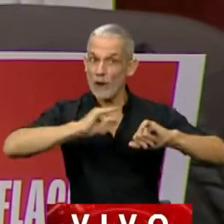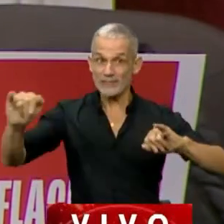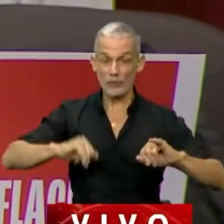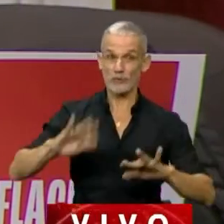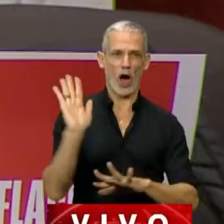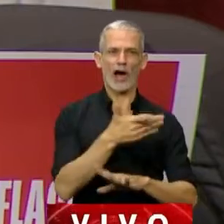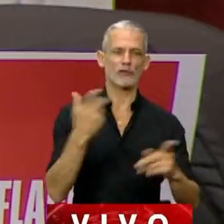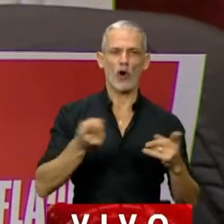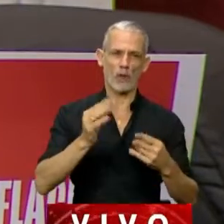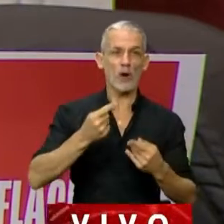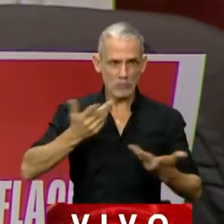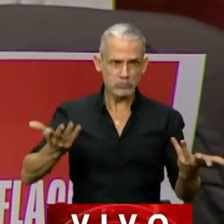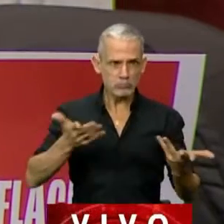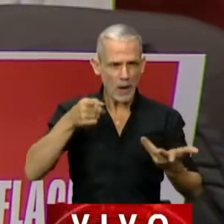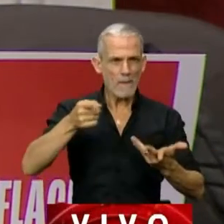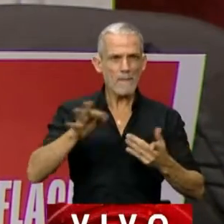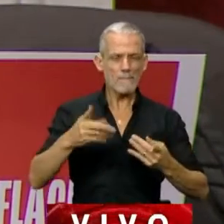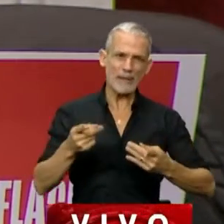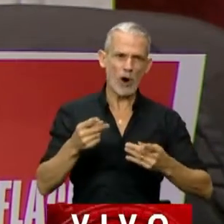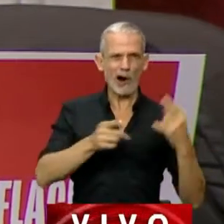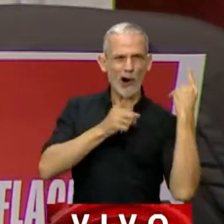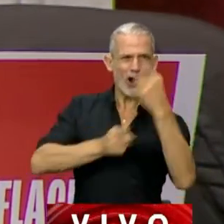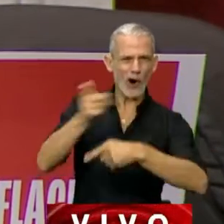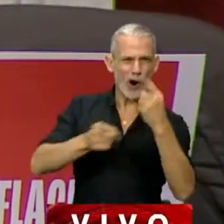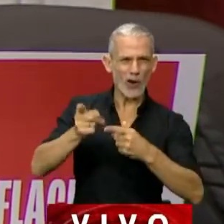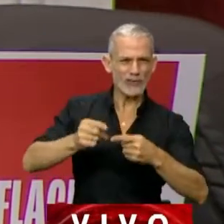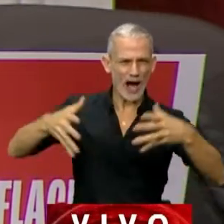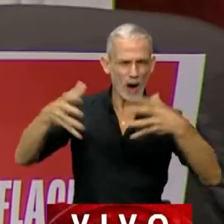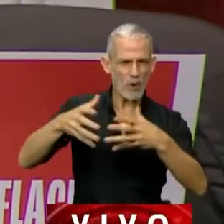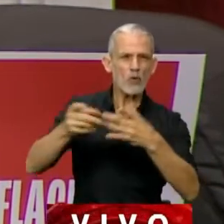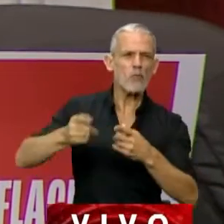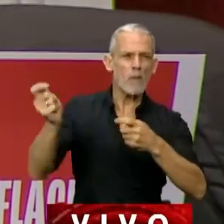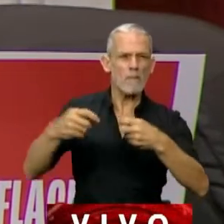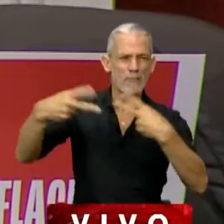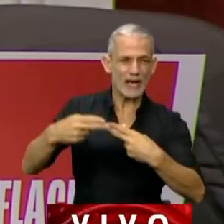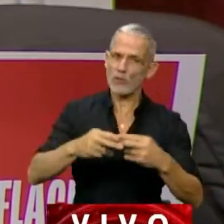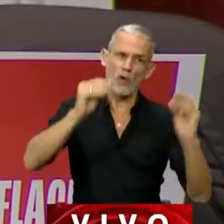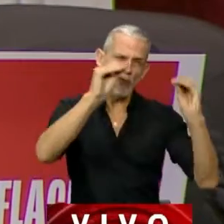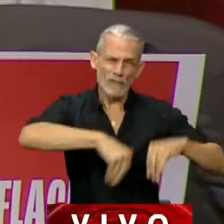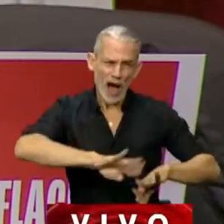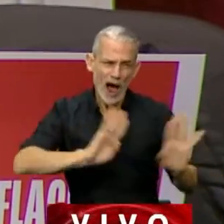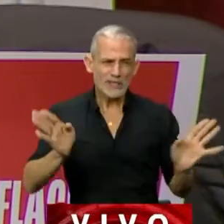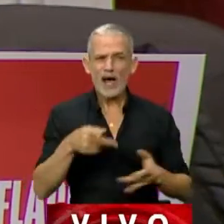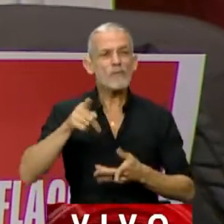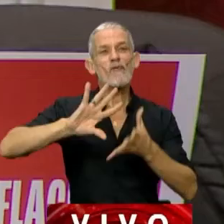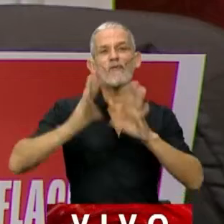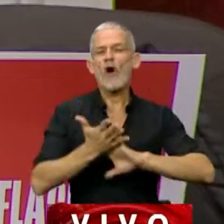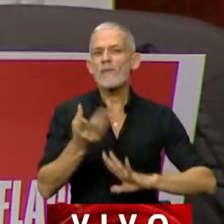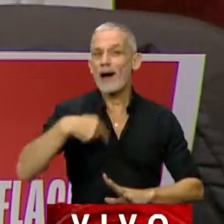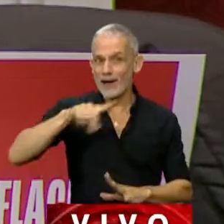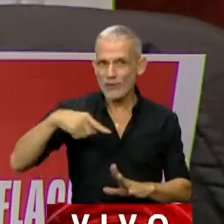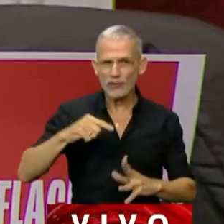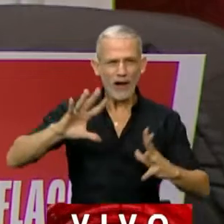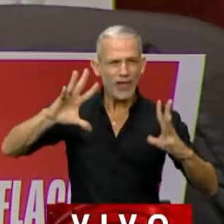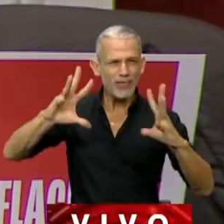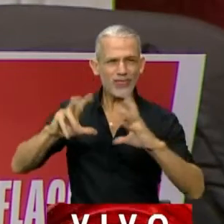que terminan siendo tributarios de este ataque al movimiento piquetero que efectivamente van a fracasar, porque la única forma